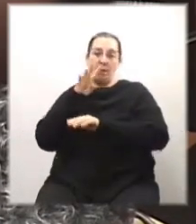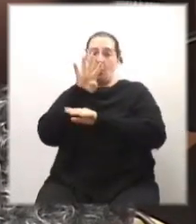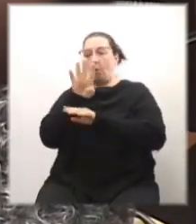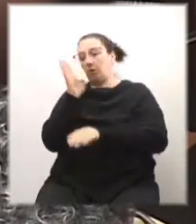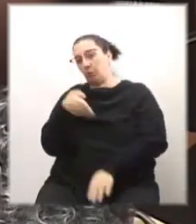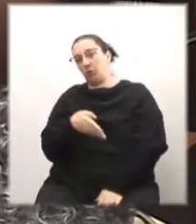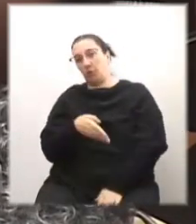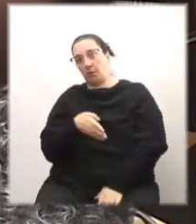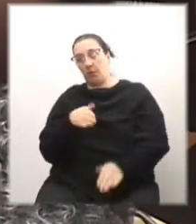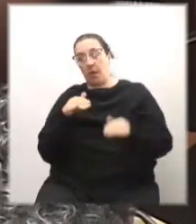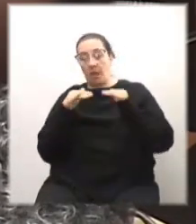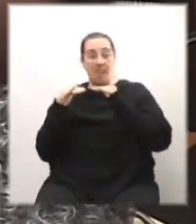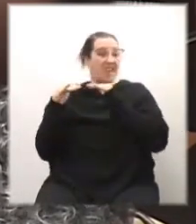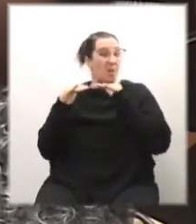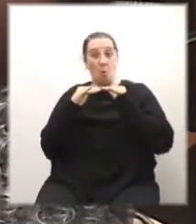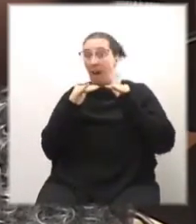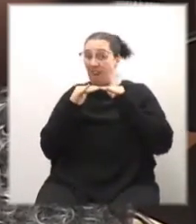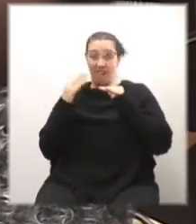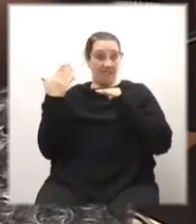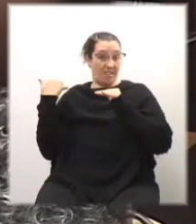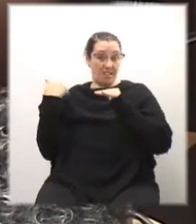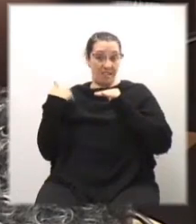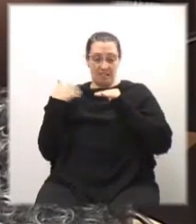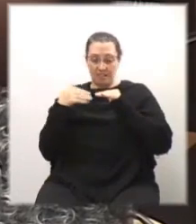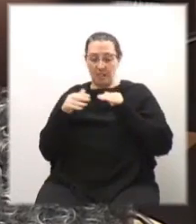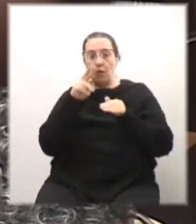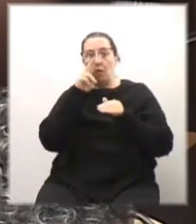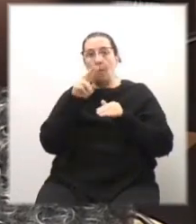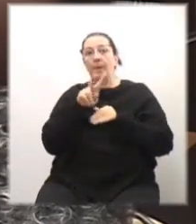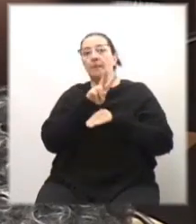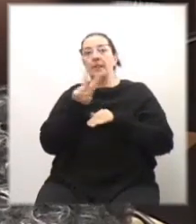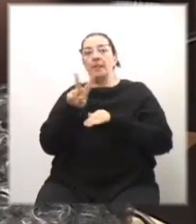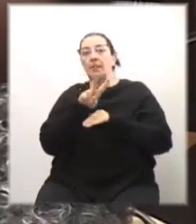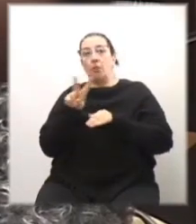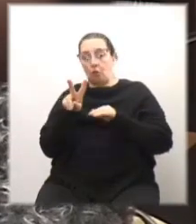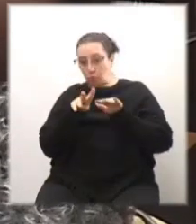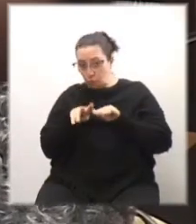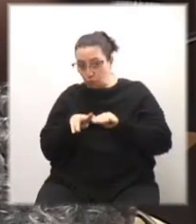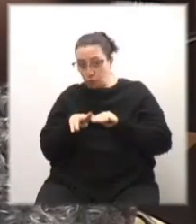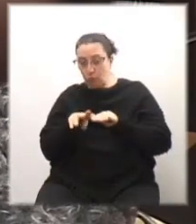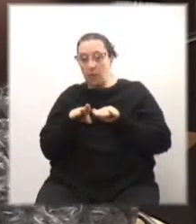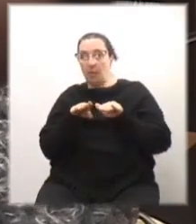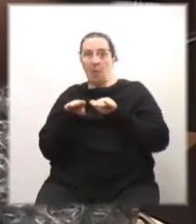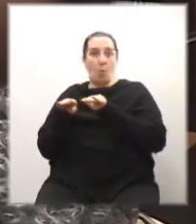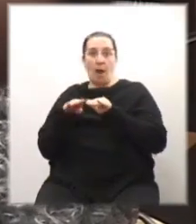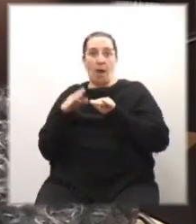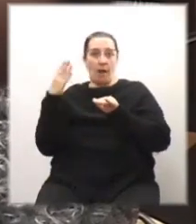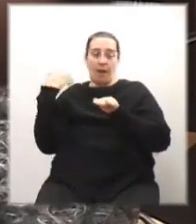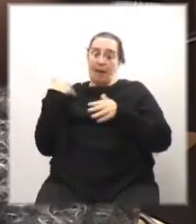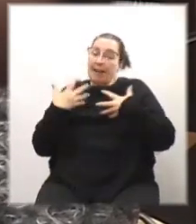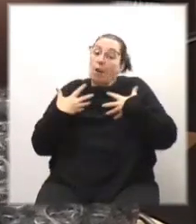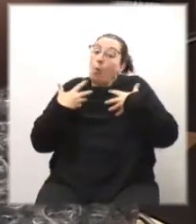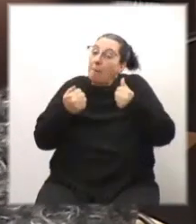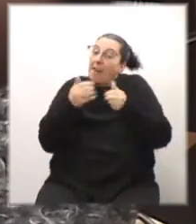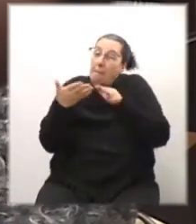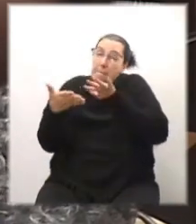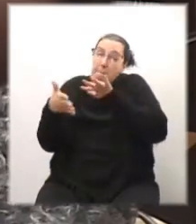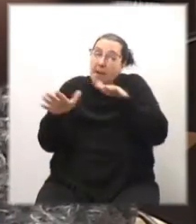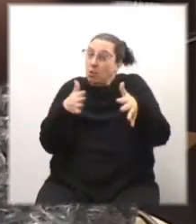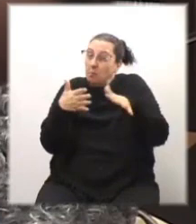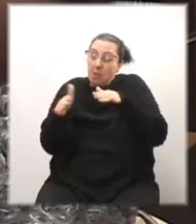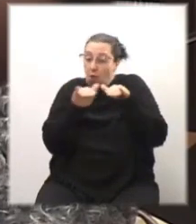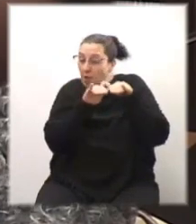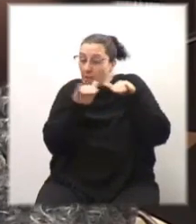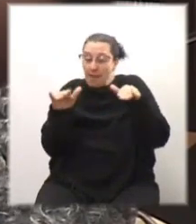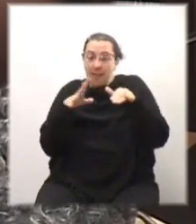que empatan, recién en el 2022 algunos organismos relevantes logran recuperar más o menos los niveles